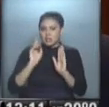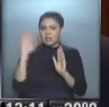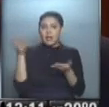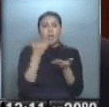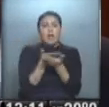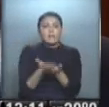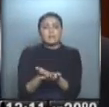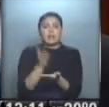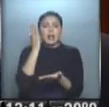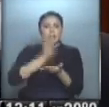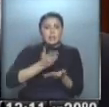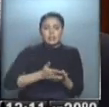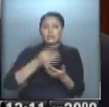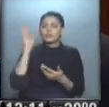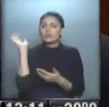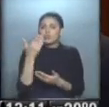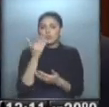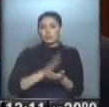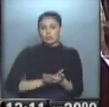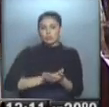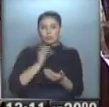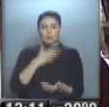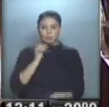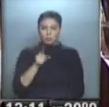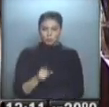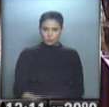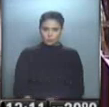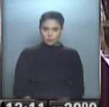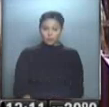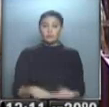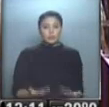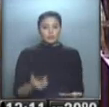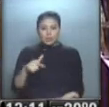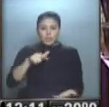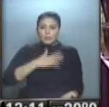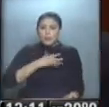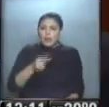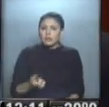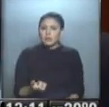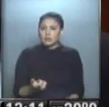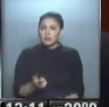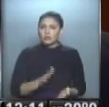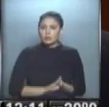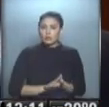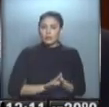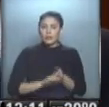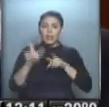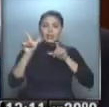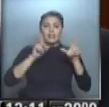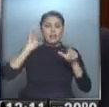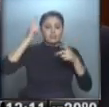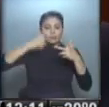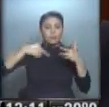garantías constitucionales y convencionales de la propiedad. Y es una propiedad que se refiere a medios de